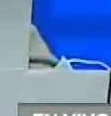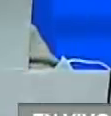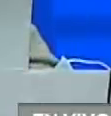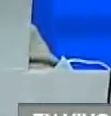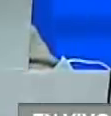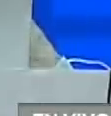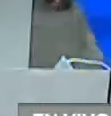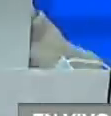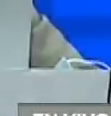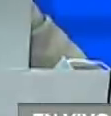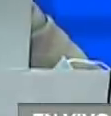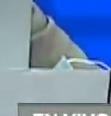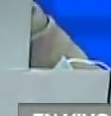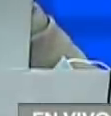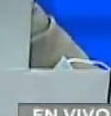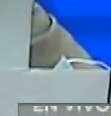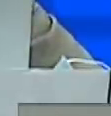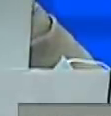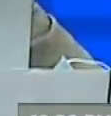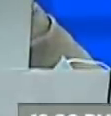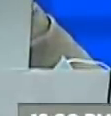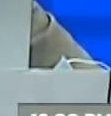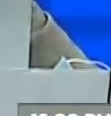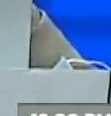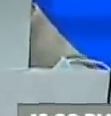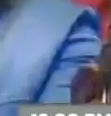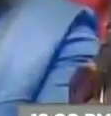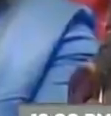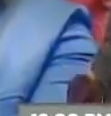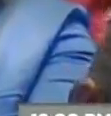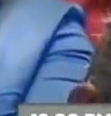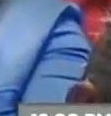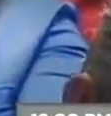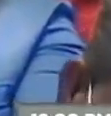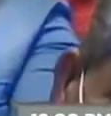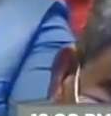socialista, bolivariano, antiimperialista,